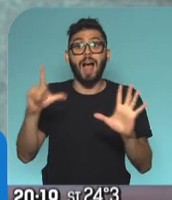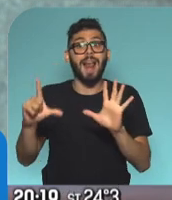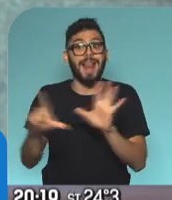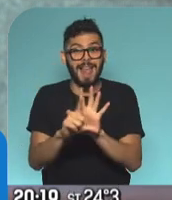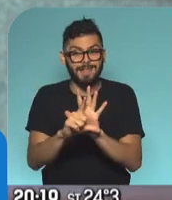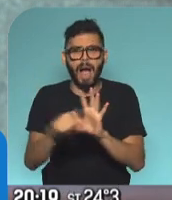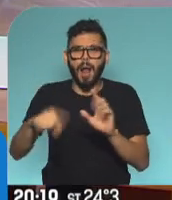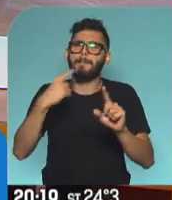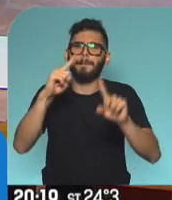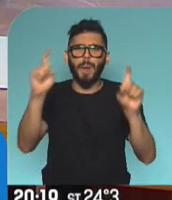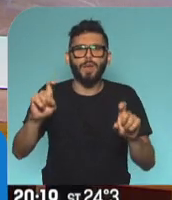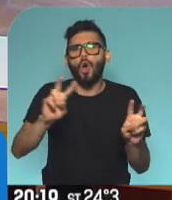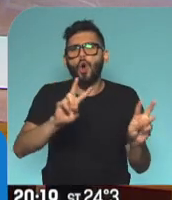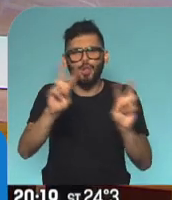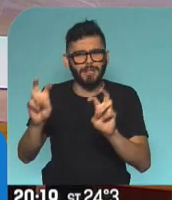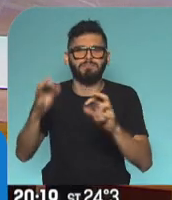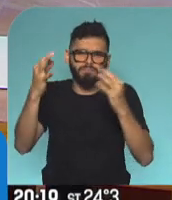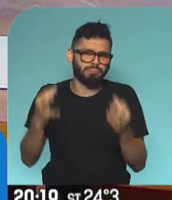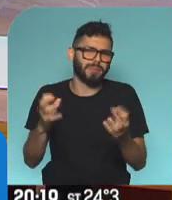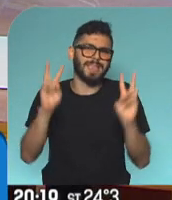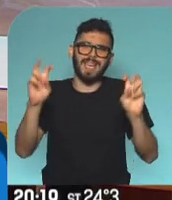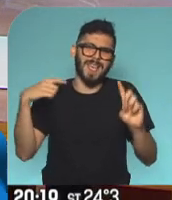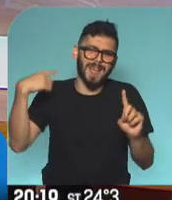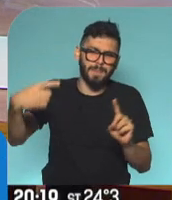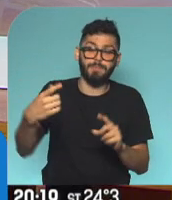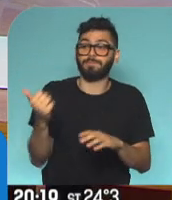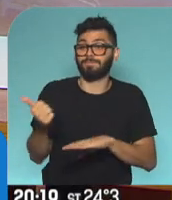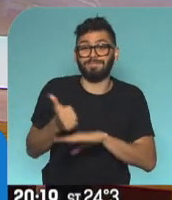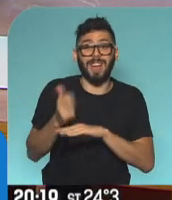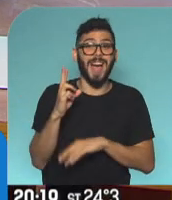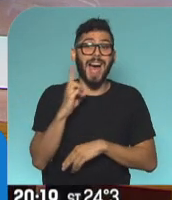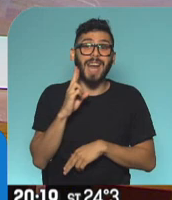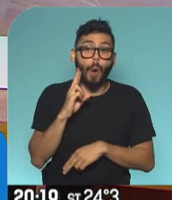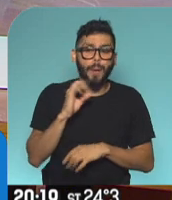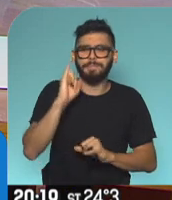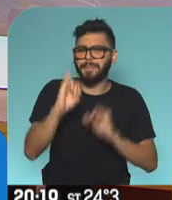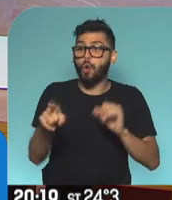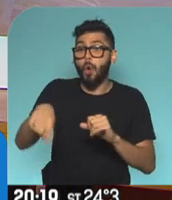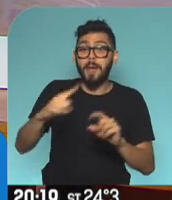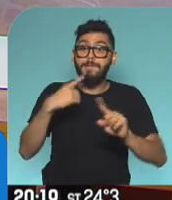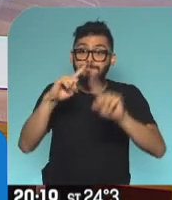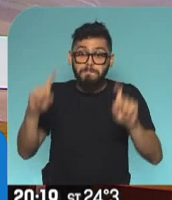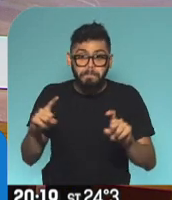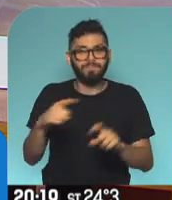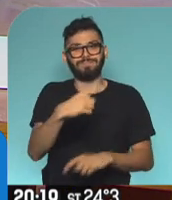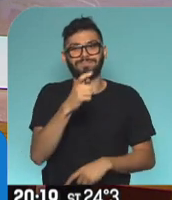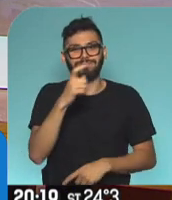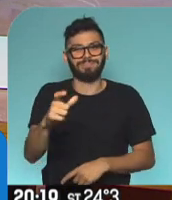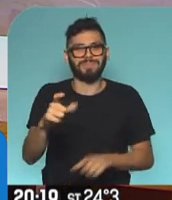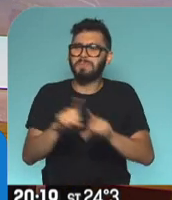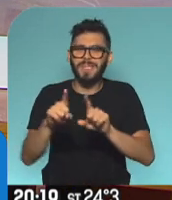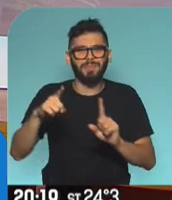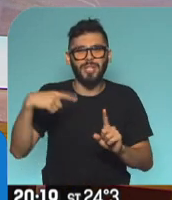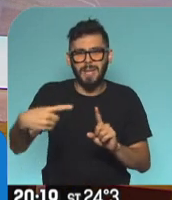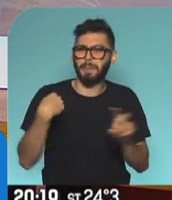para pasar a otro tema para pasar al escenario de siempre de aquí de frank darabont a contestando las preguntas que ustedes nos han hecho llegar lo mismo que hacemos siempre